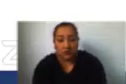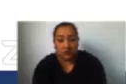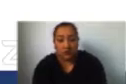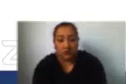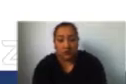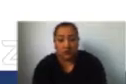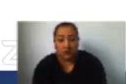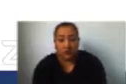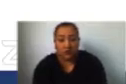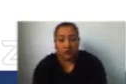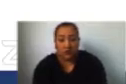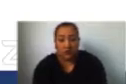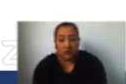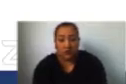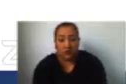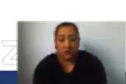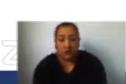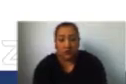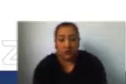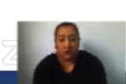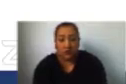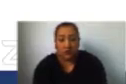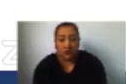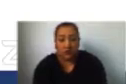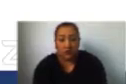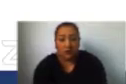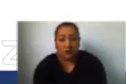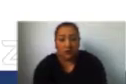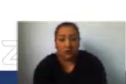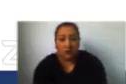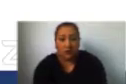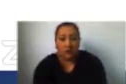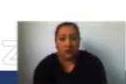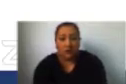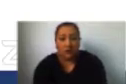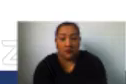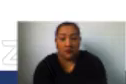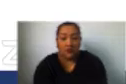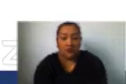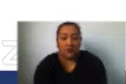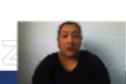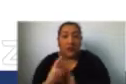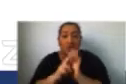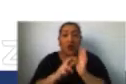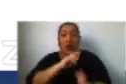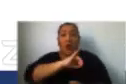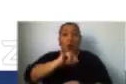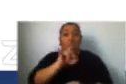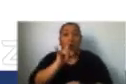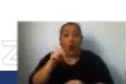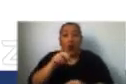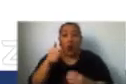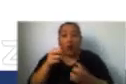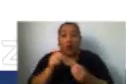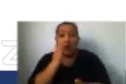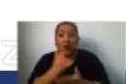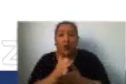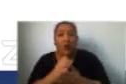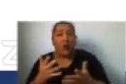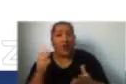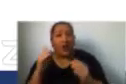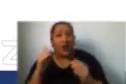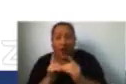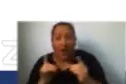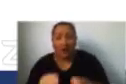ciudadanos y ciudadanas. La región Junín, al igual que muchas otras, tenemos el problema de camas y de